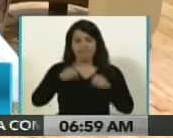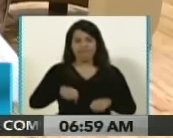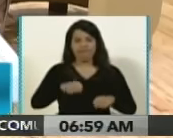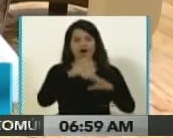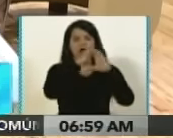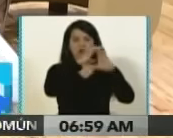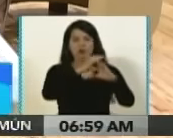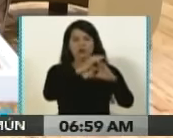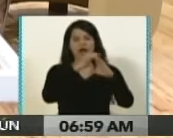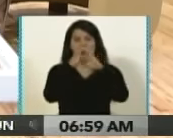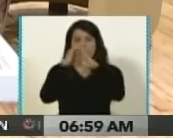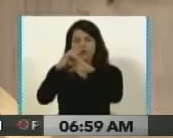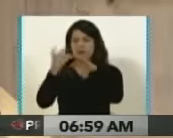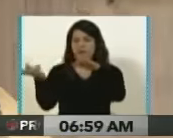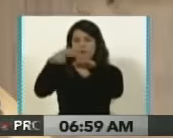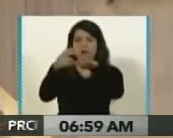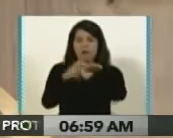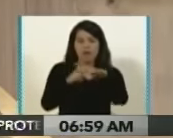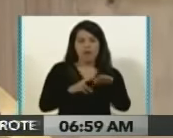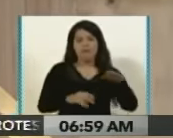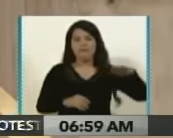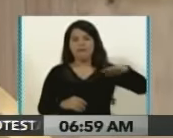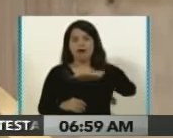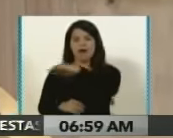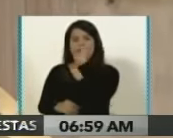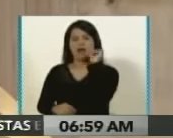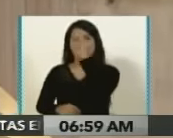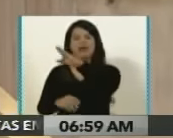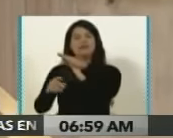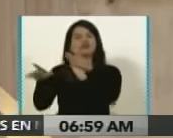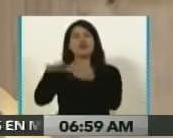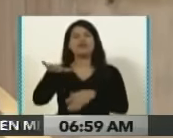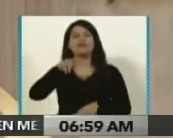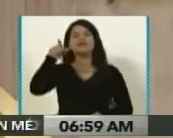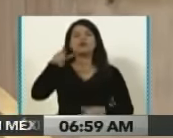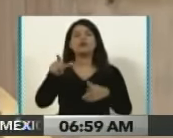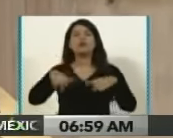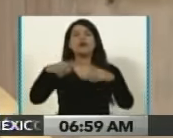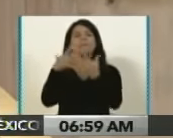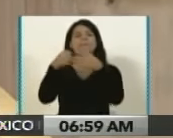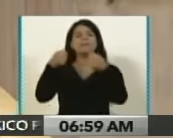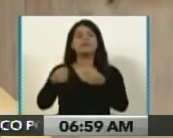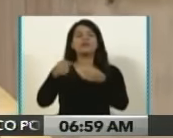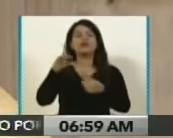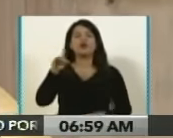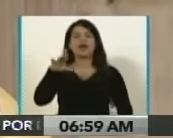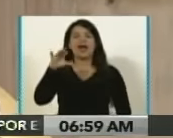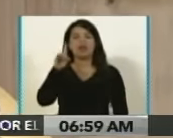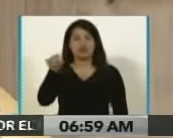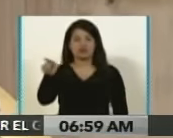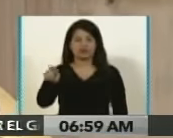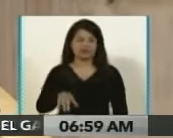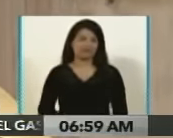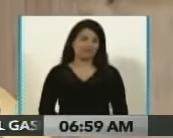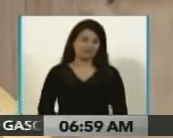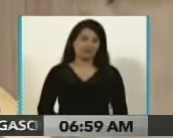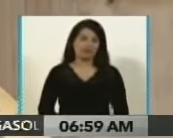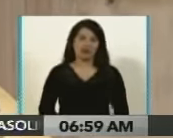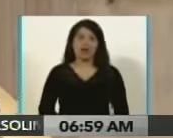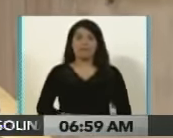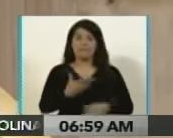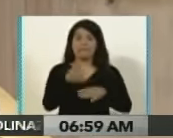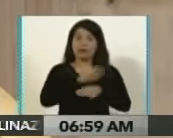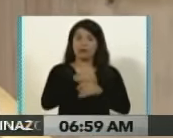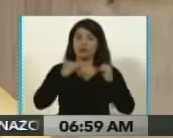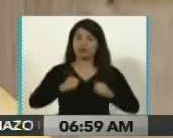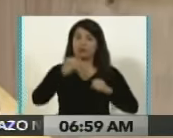recogía y los llevaba directamente a las colonias móviles del Dorado. Eso agudizó, radicalizó